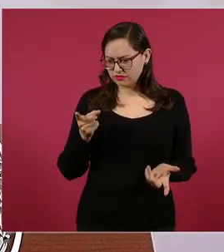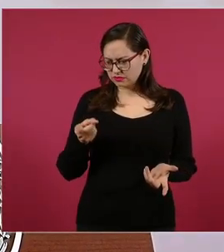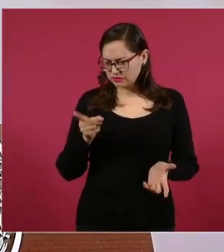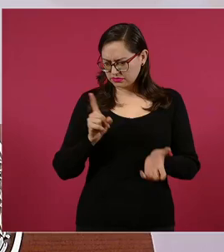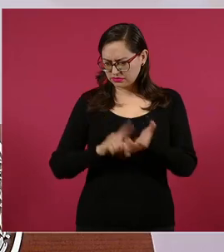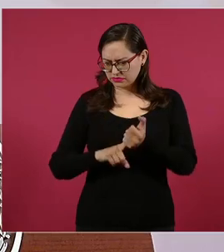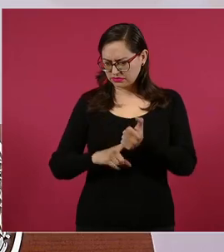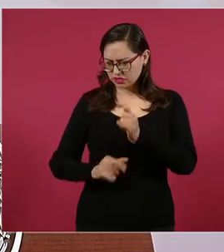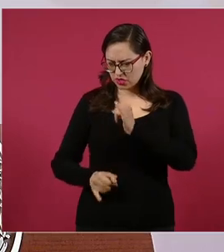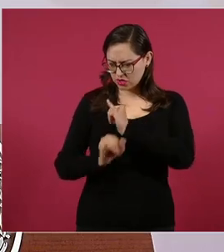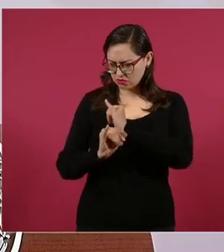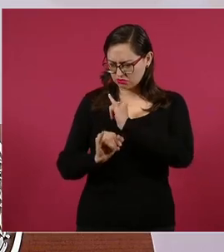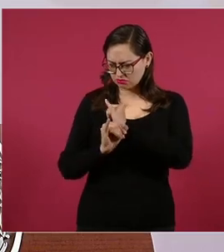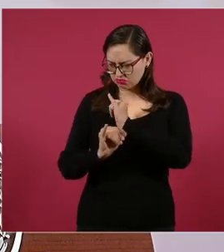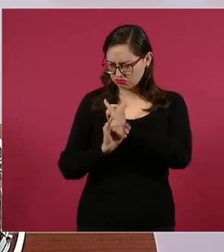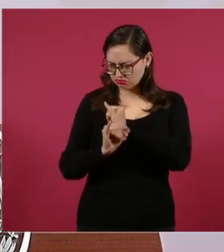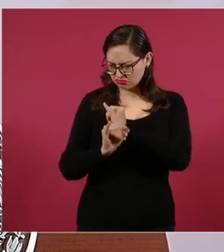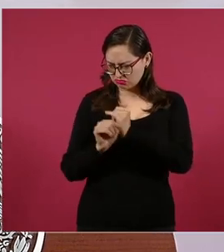lo eliminas? Sí,